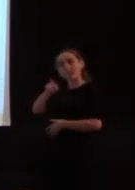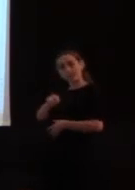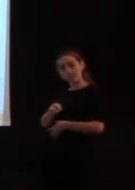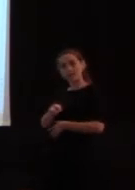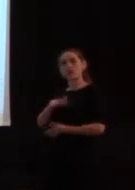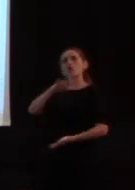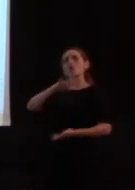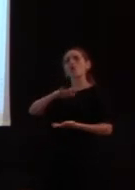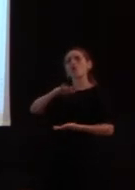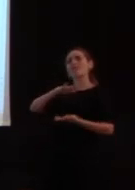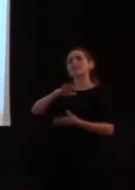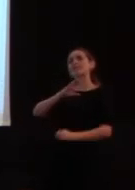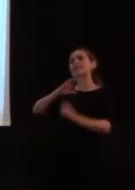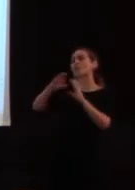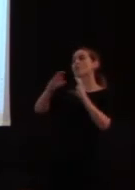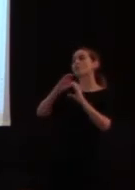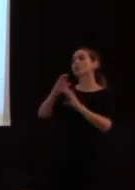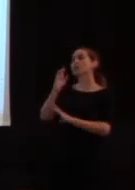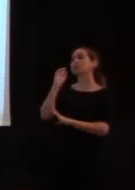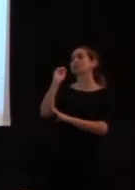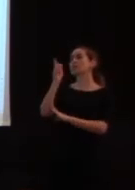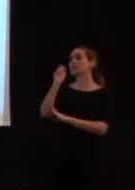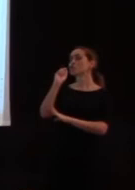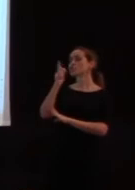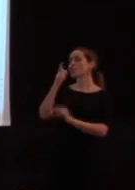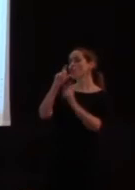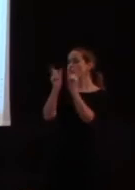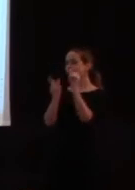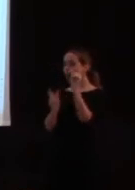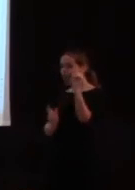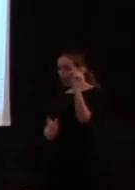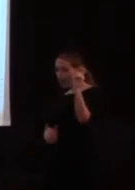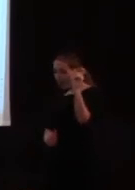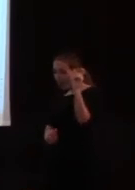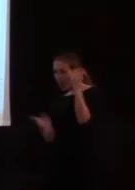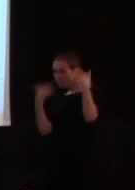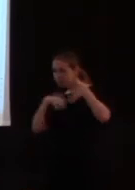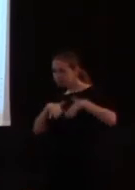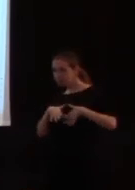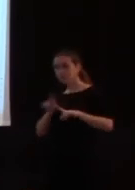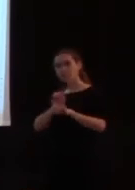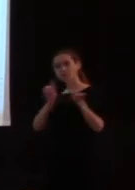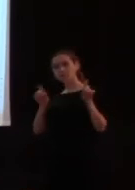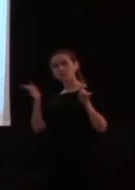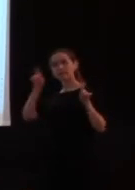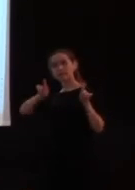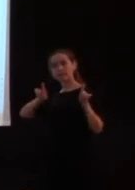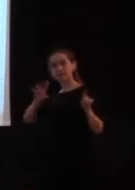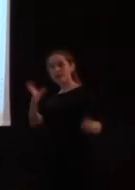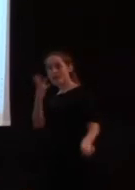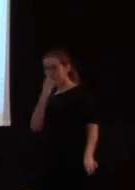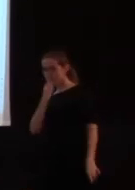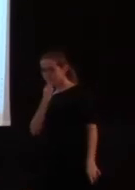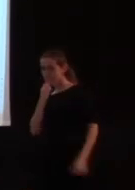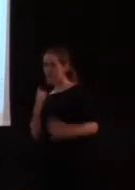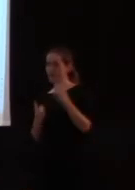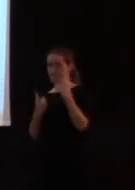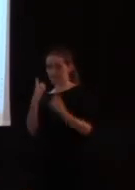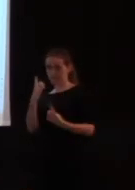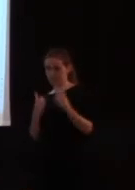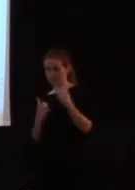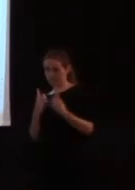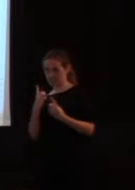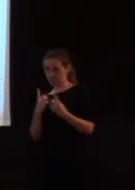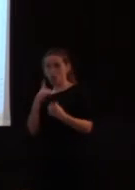competencia comunicativa no solamente es saber hablar, sino también es saber callar en determinadas situaciones,